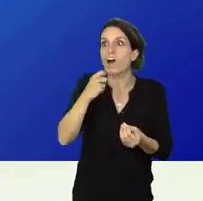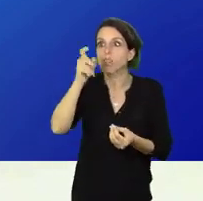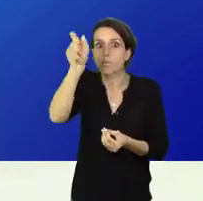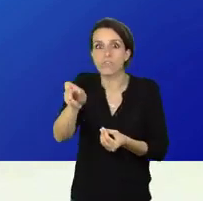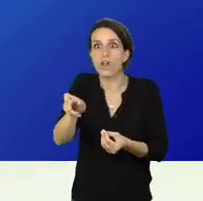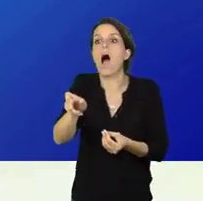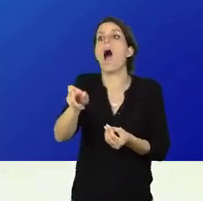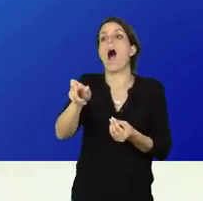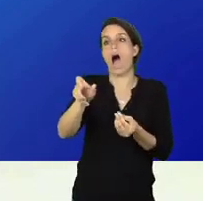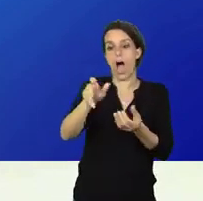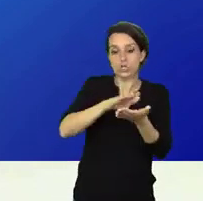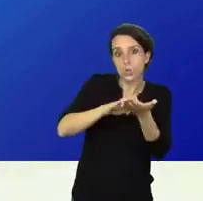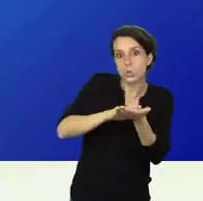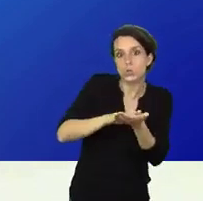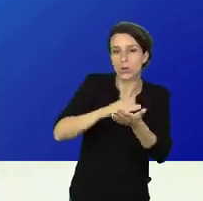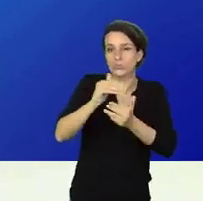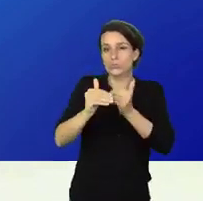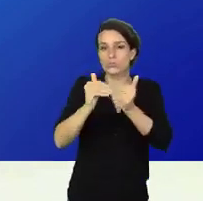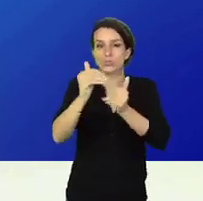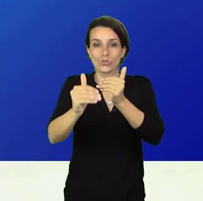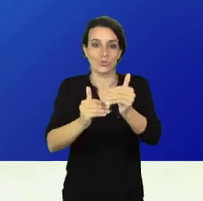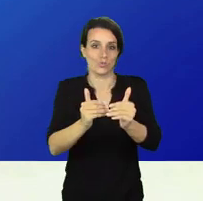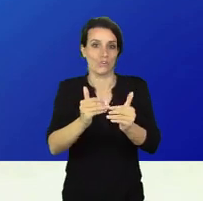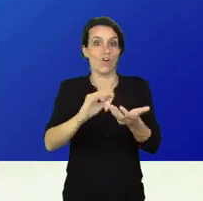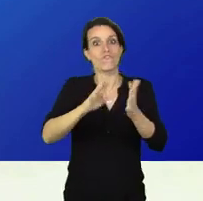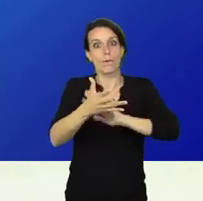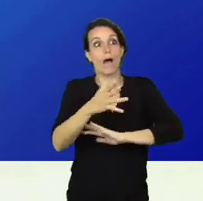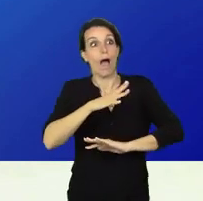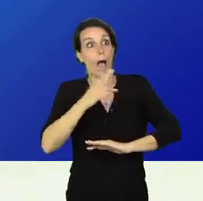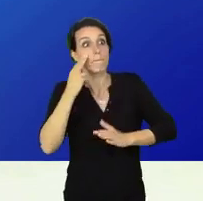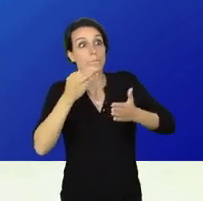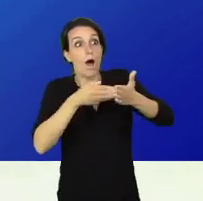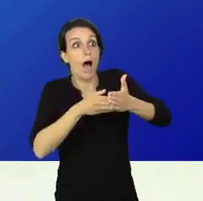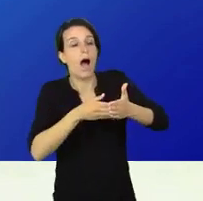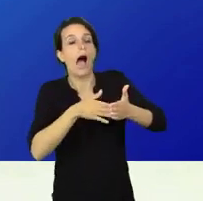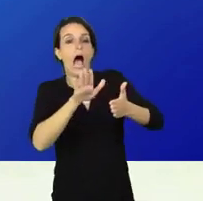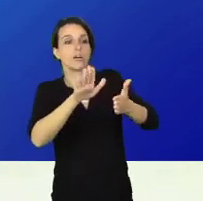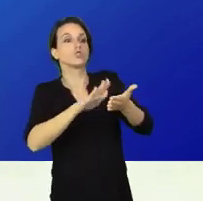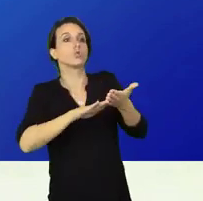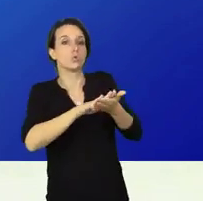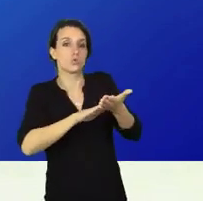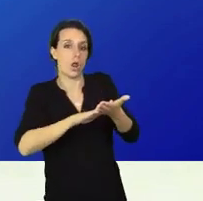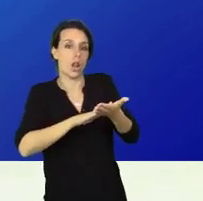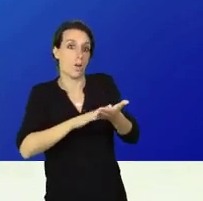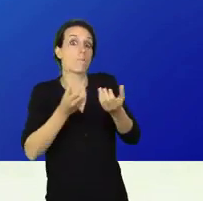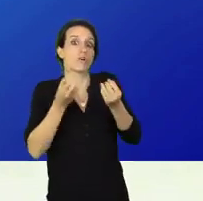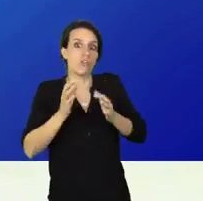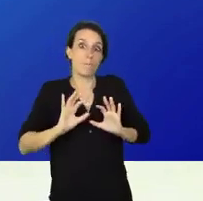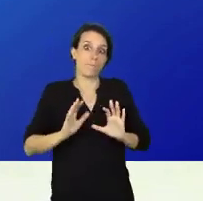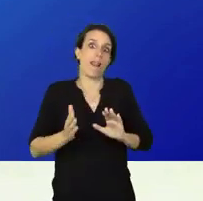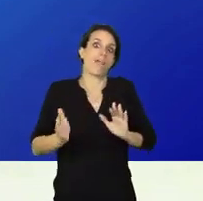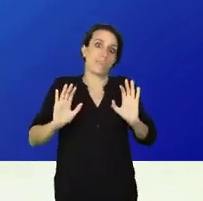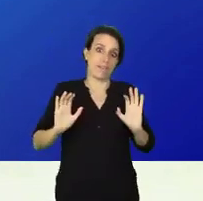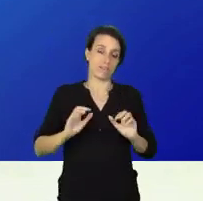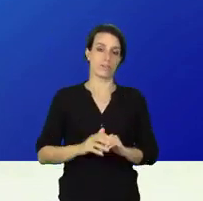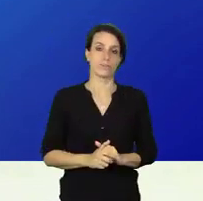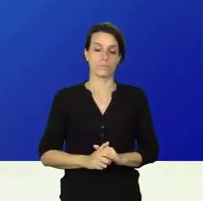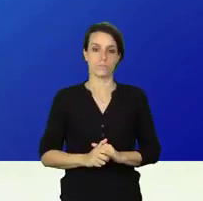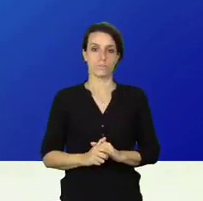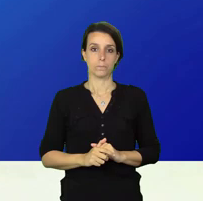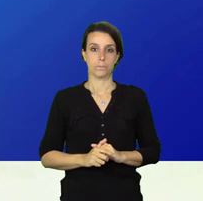va encontrando también mejores soluciones a los problemas que hay en el entorno, ¿no? En esto mismo de las barreras que